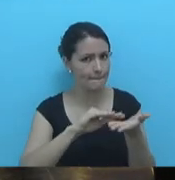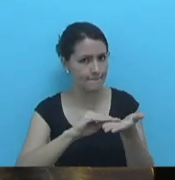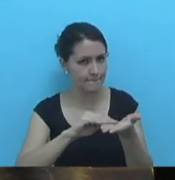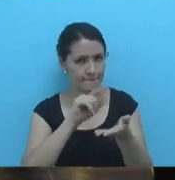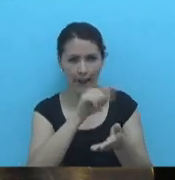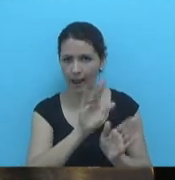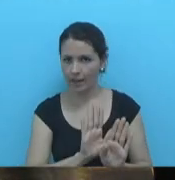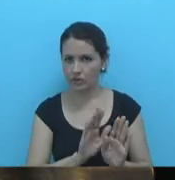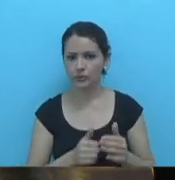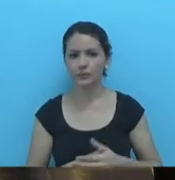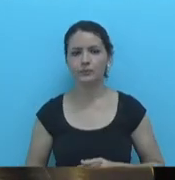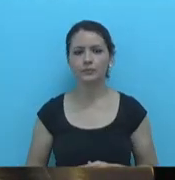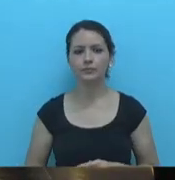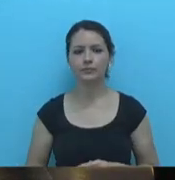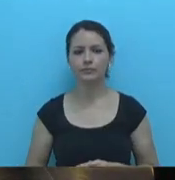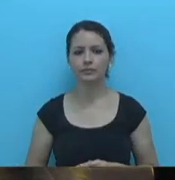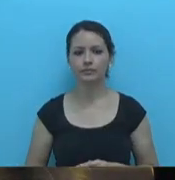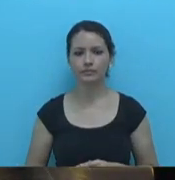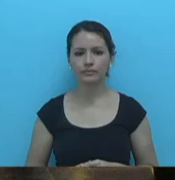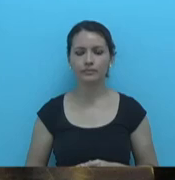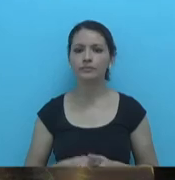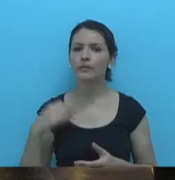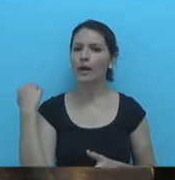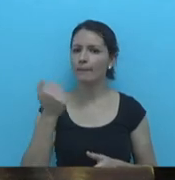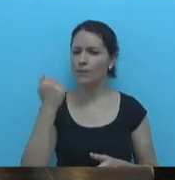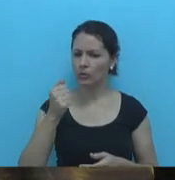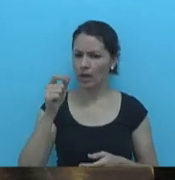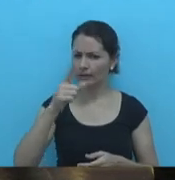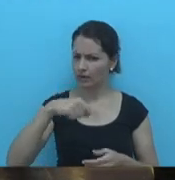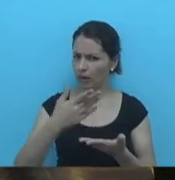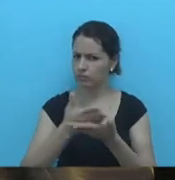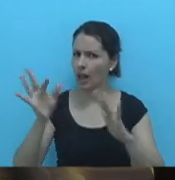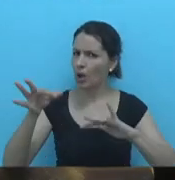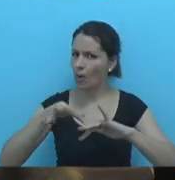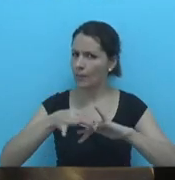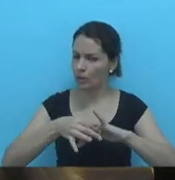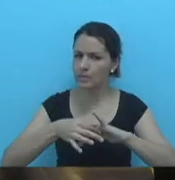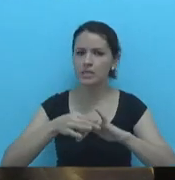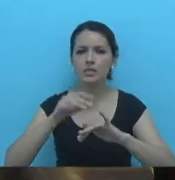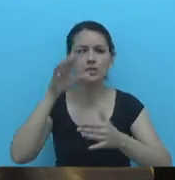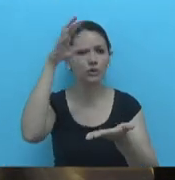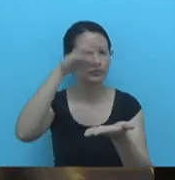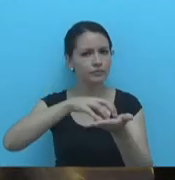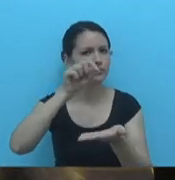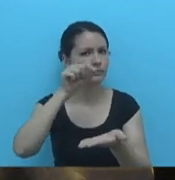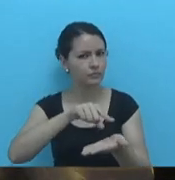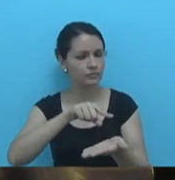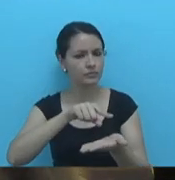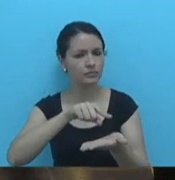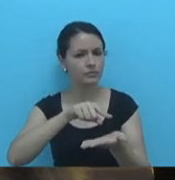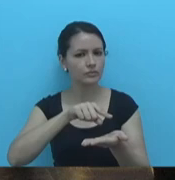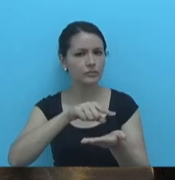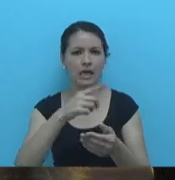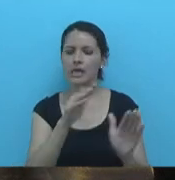indirectos que Unilever genera en el país. Es fundamental resaltar que el compromiso de Unilever con la planta de Villa Gobernador Gálvez sigue siendo